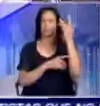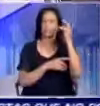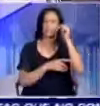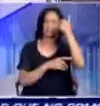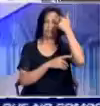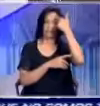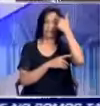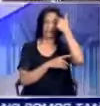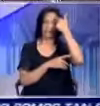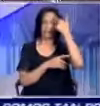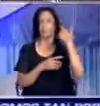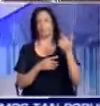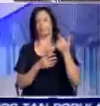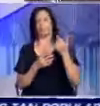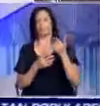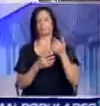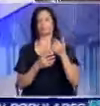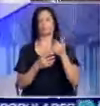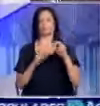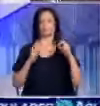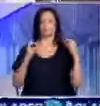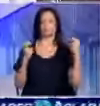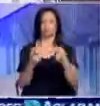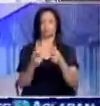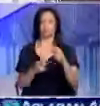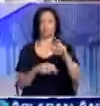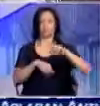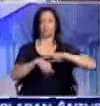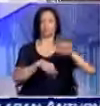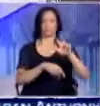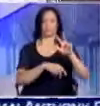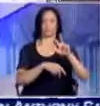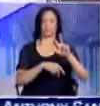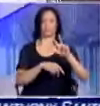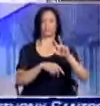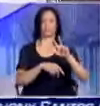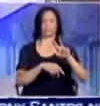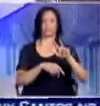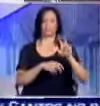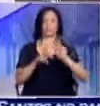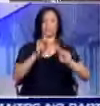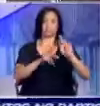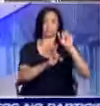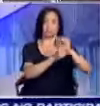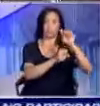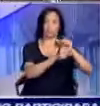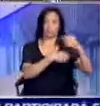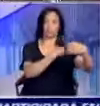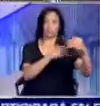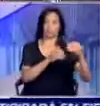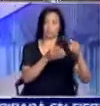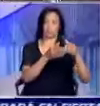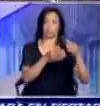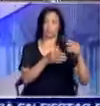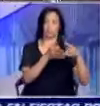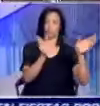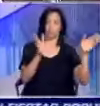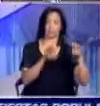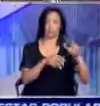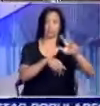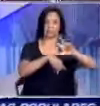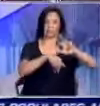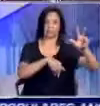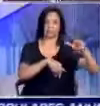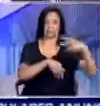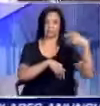el gobierno no se sentó y dijo a las 3 de la tarde sale el personal que trabaja en oficinas públicas